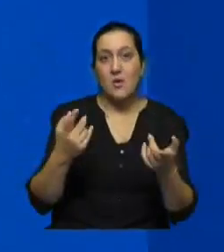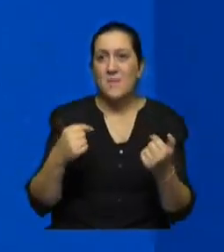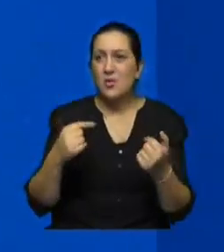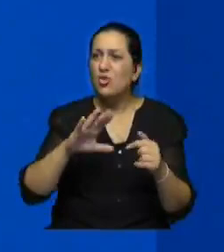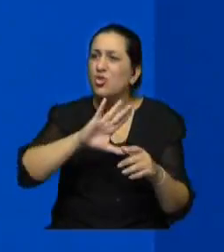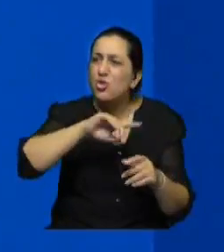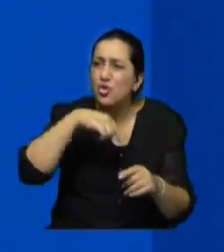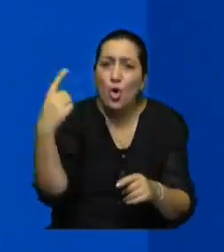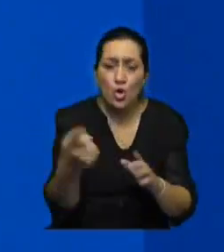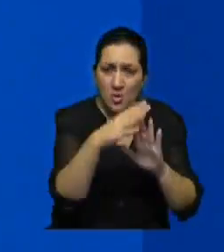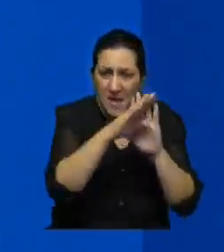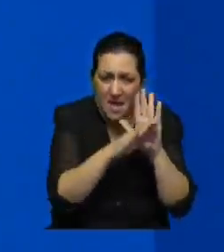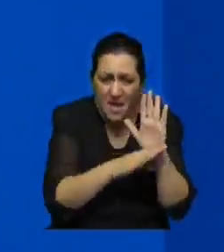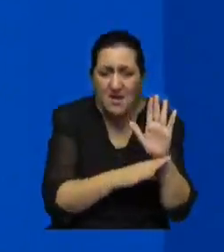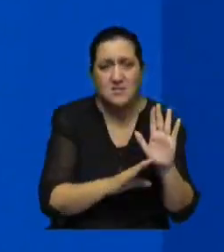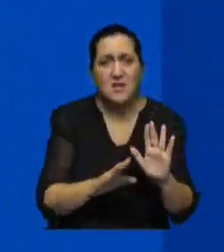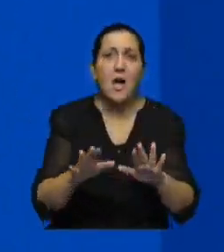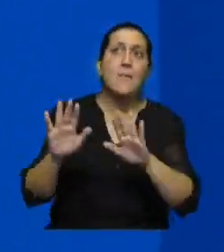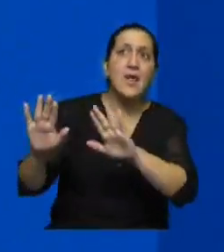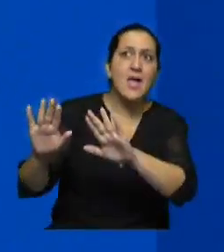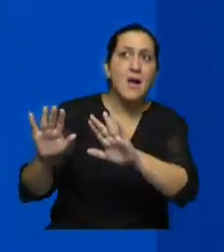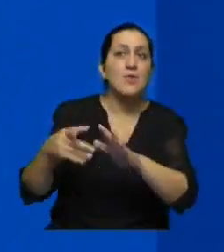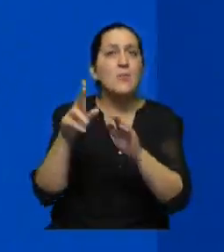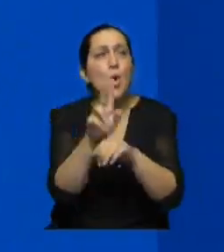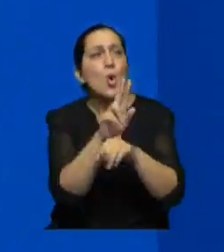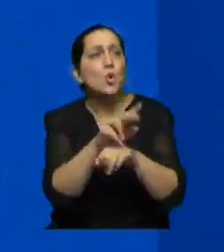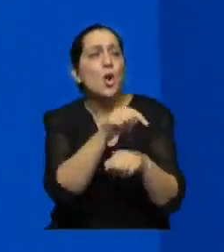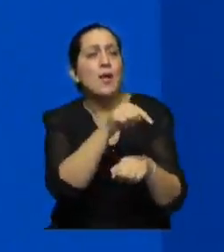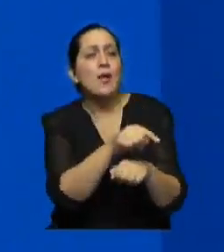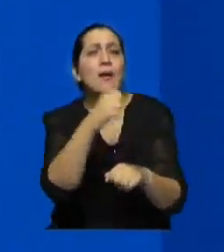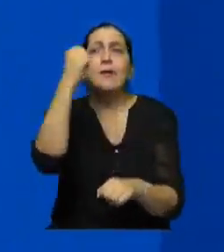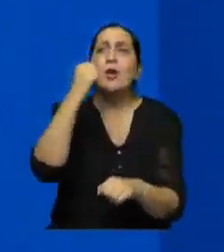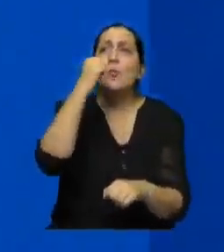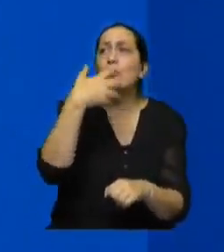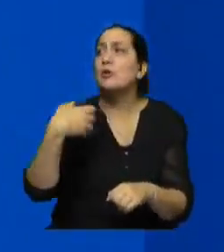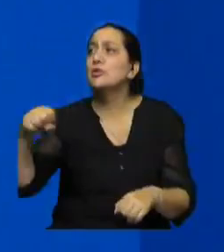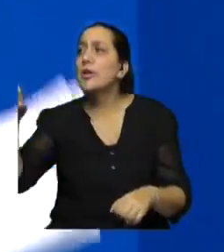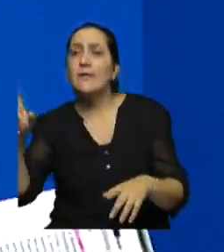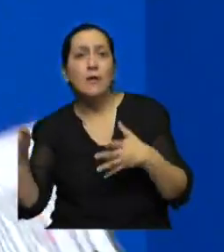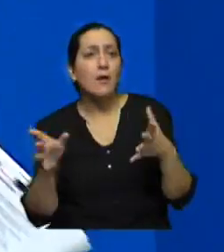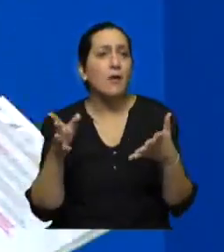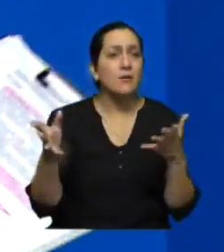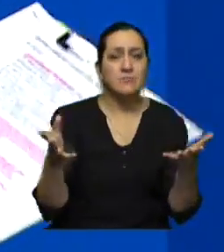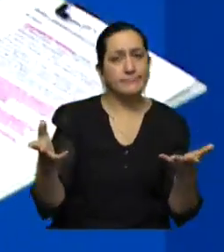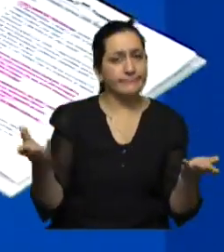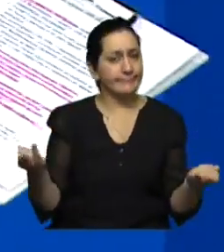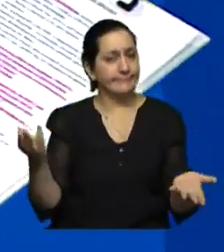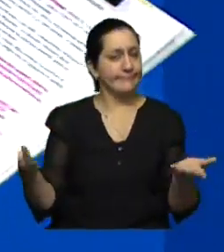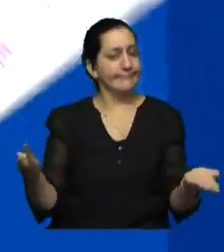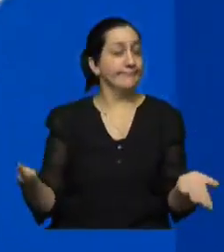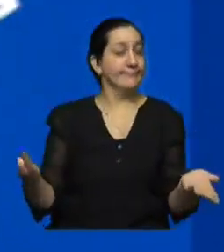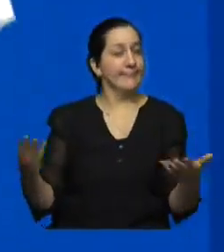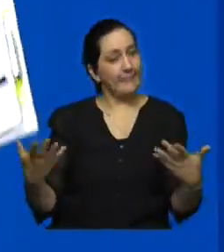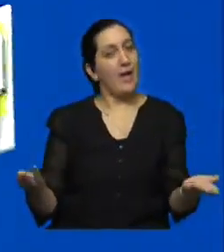demás fue, ay, paramos hasta, y hacemos un control acá, y ponemos el ómnibus que lo lleva para allá, y que... Vamos,